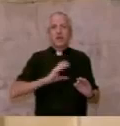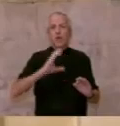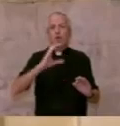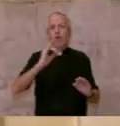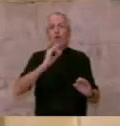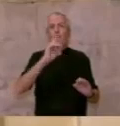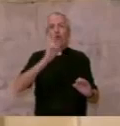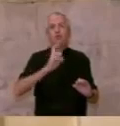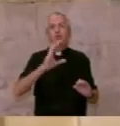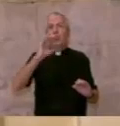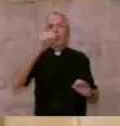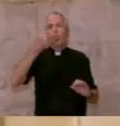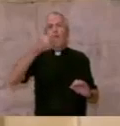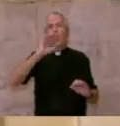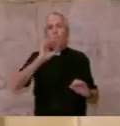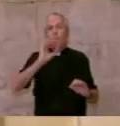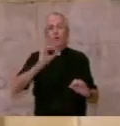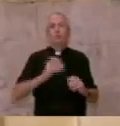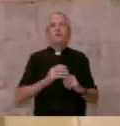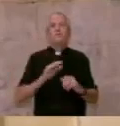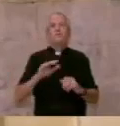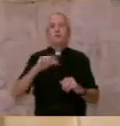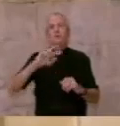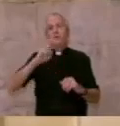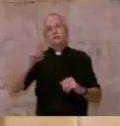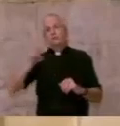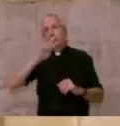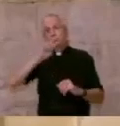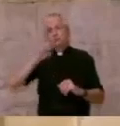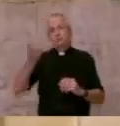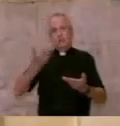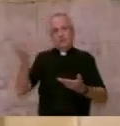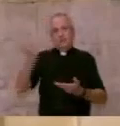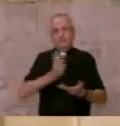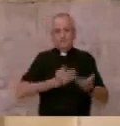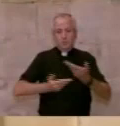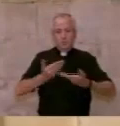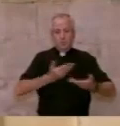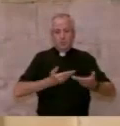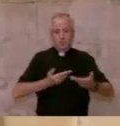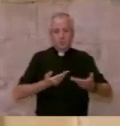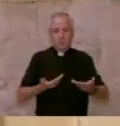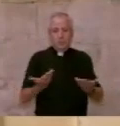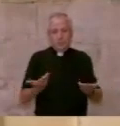cardenal, arzobispos, obispos concelebrantes,